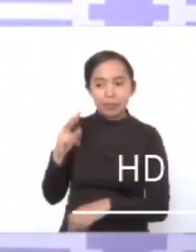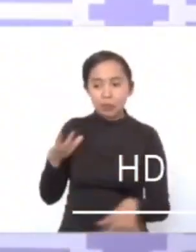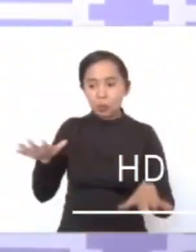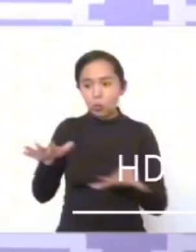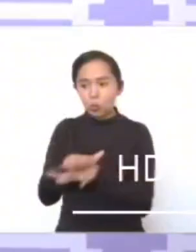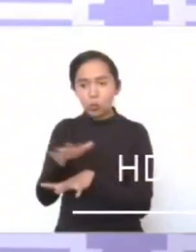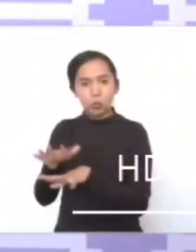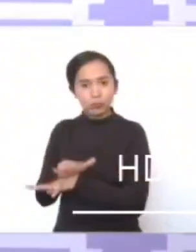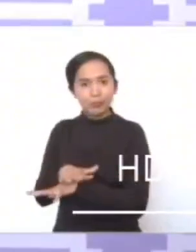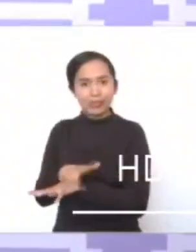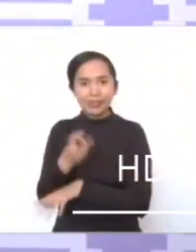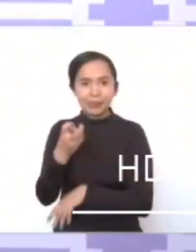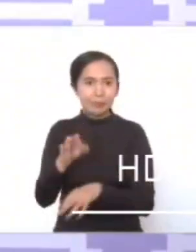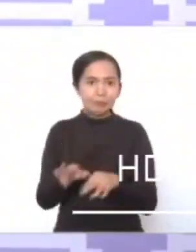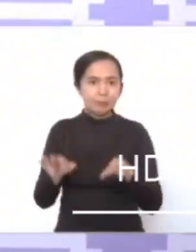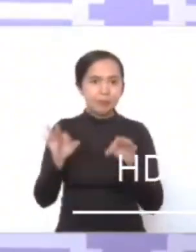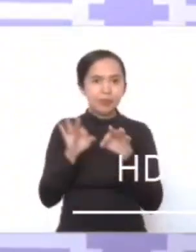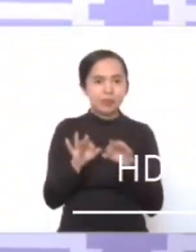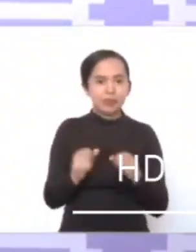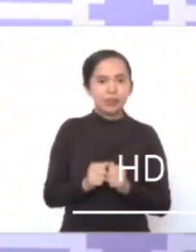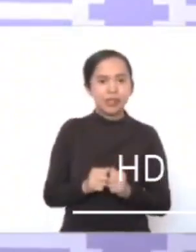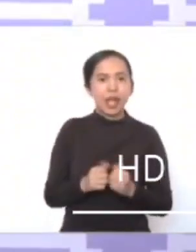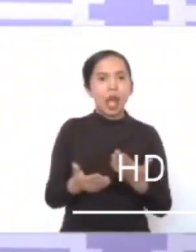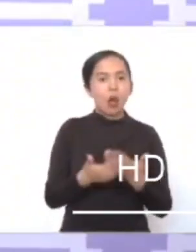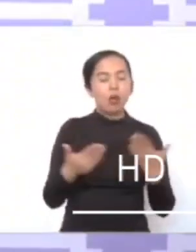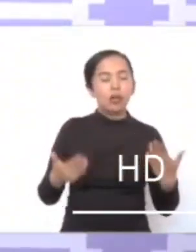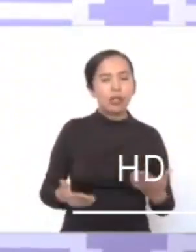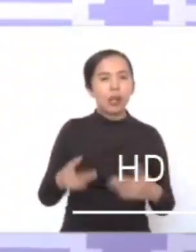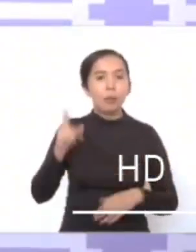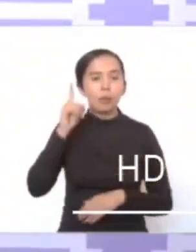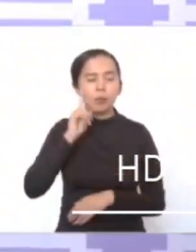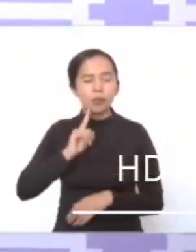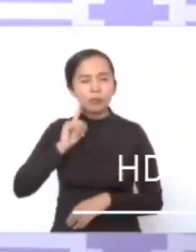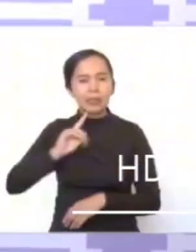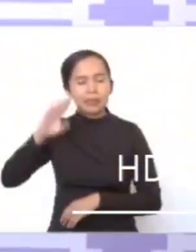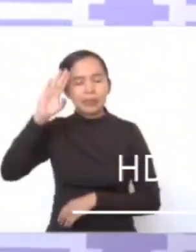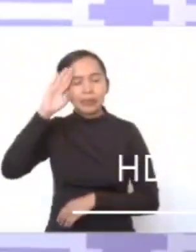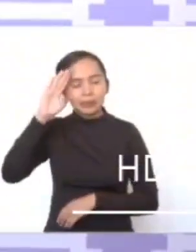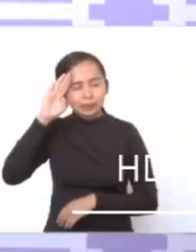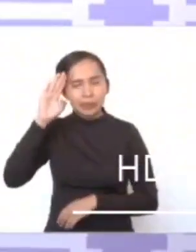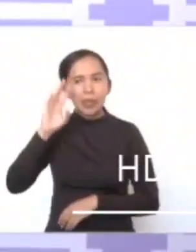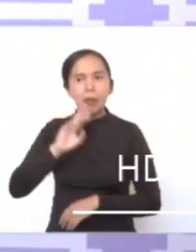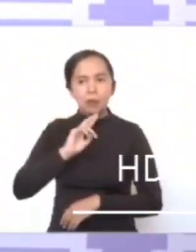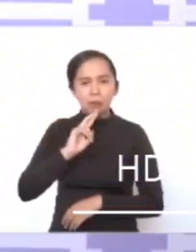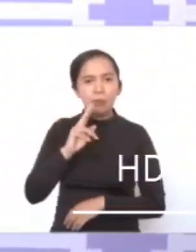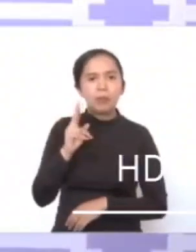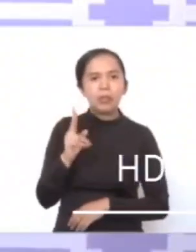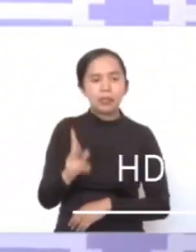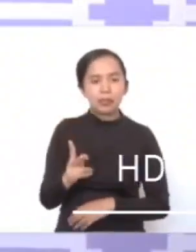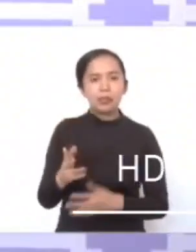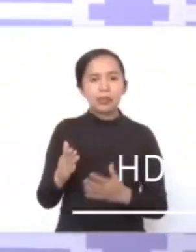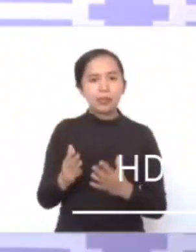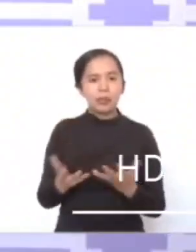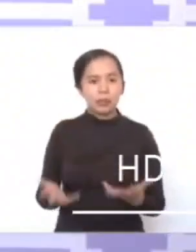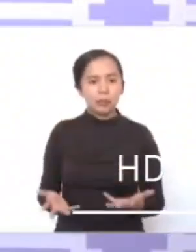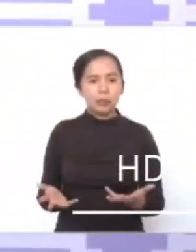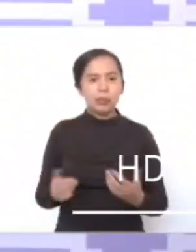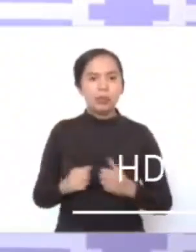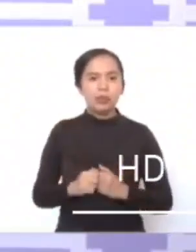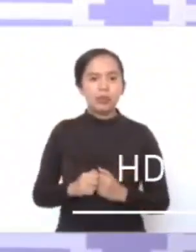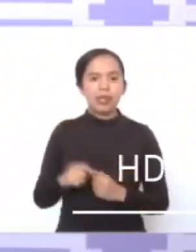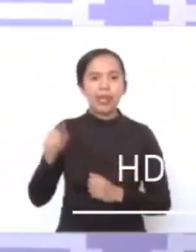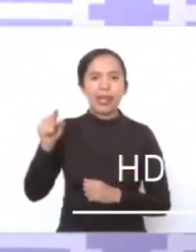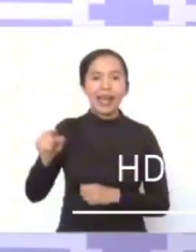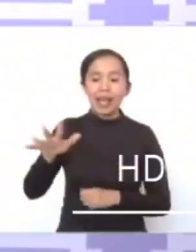importante. Hay mucha más conciencia en las mujeres, una movilización de las mujeres mucho más grande, muchos